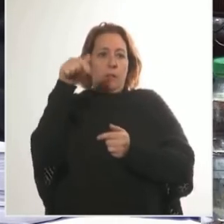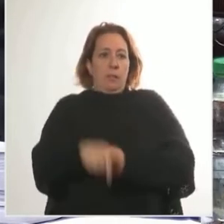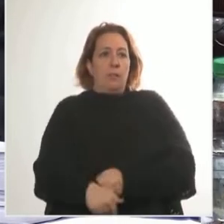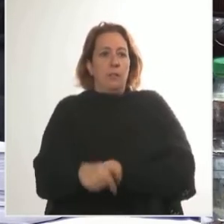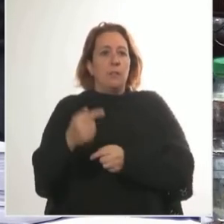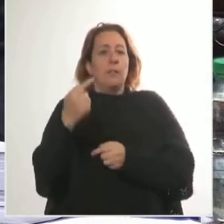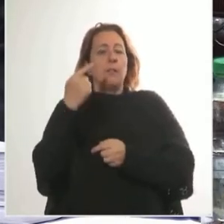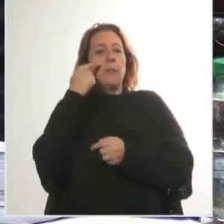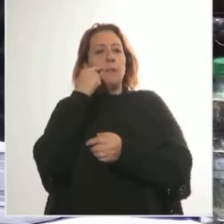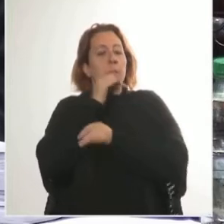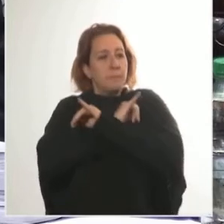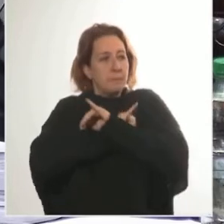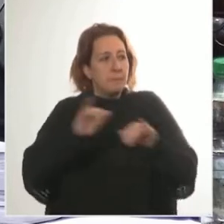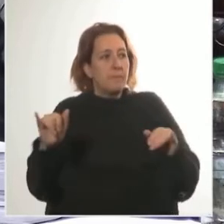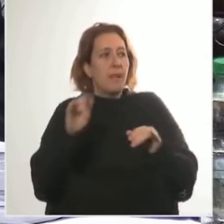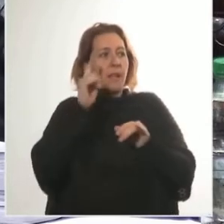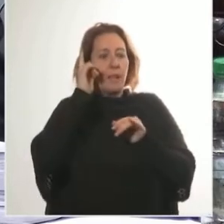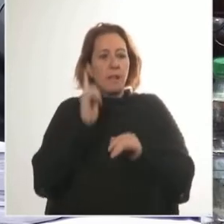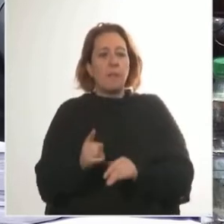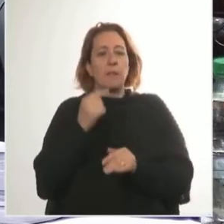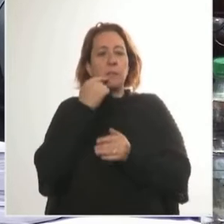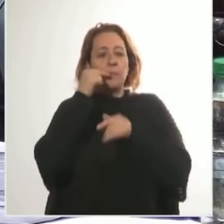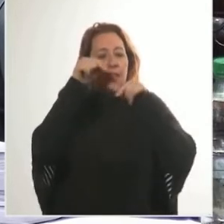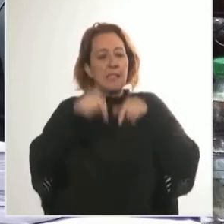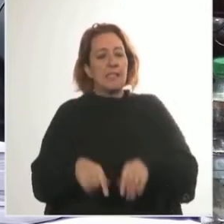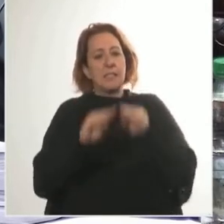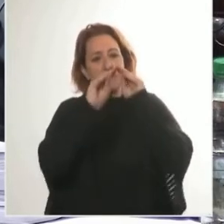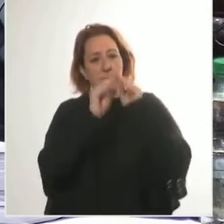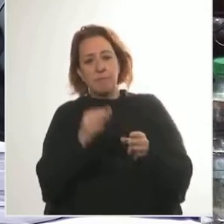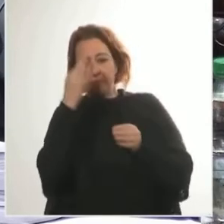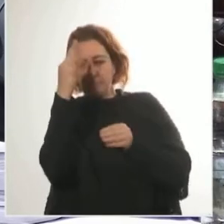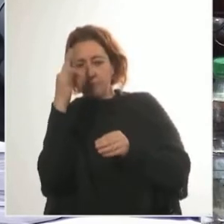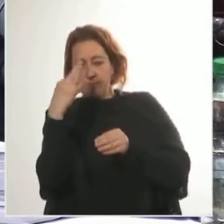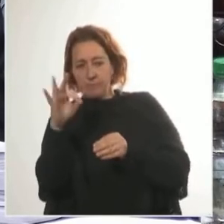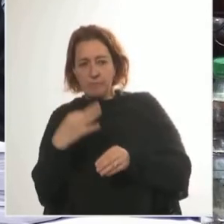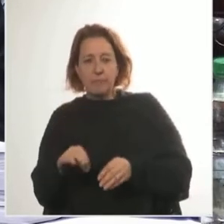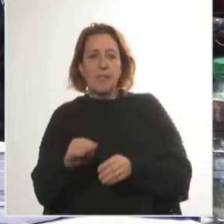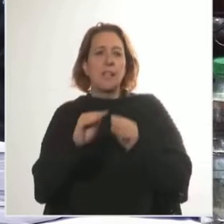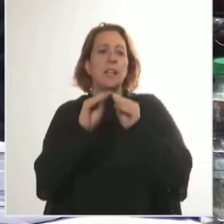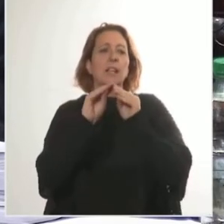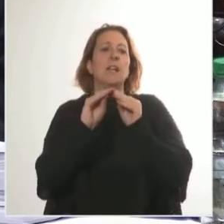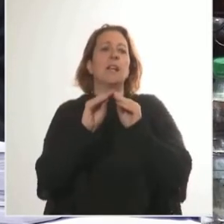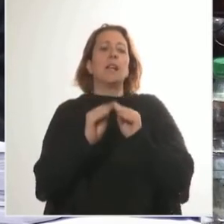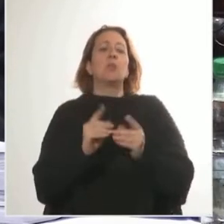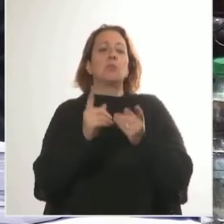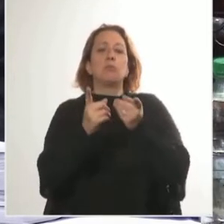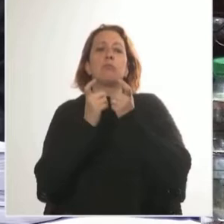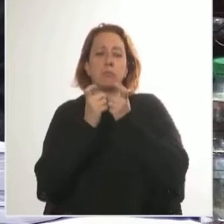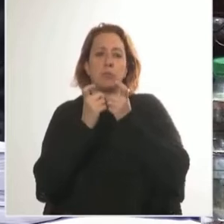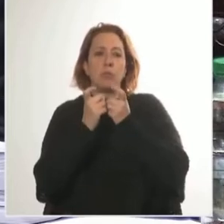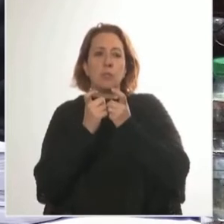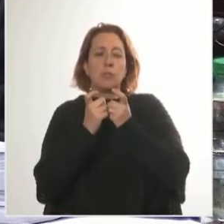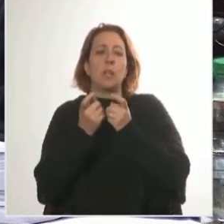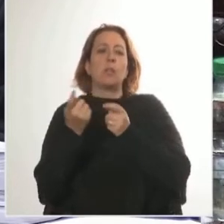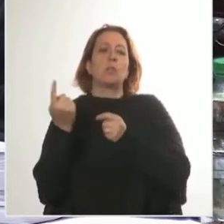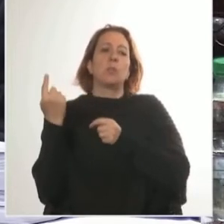proclama, debería haber dotado en esta rendición de cuentas de los recursos necesarios.